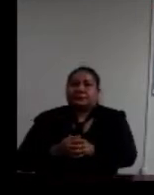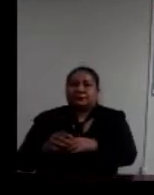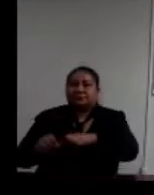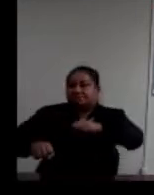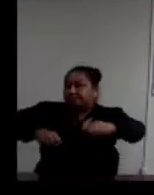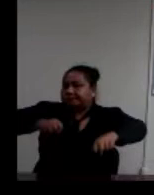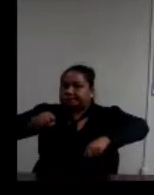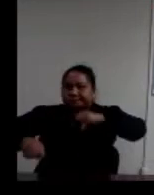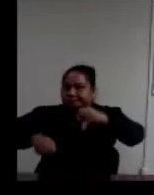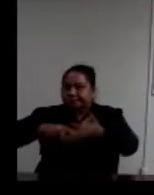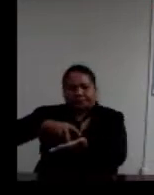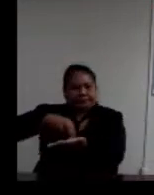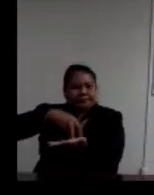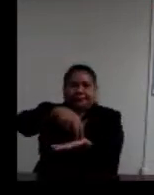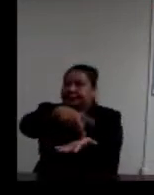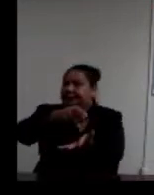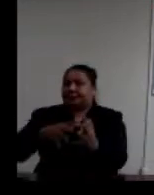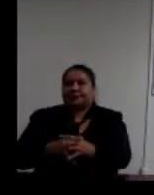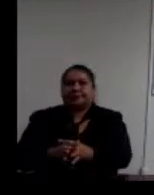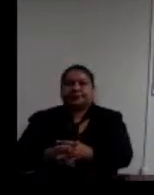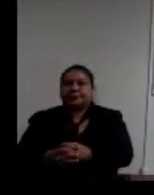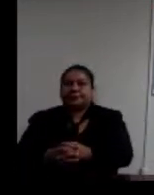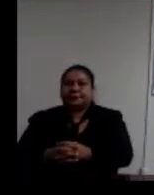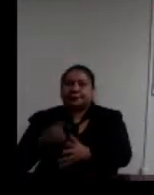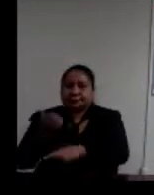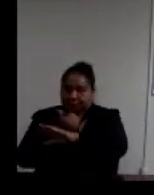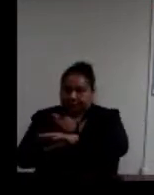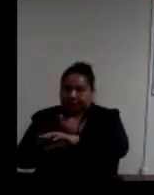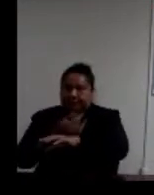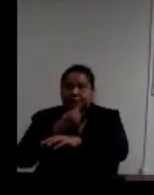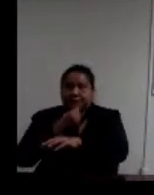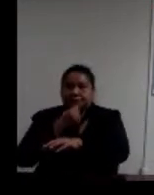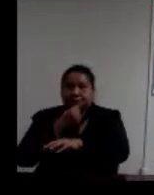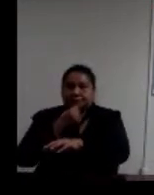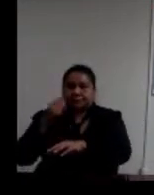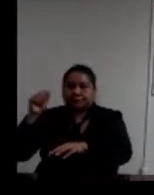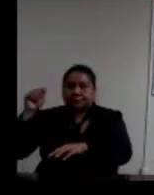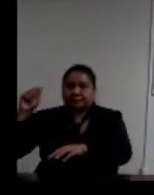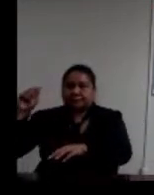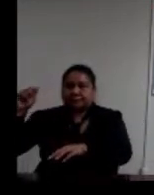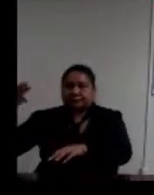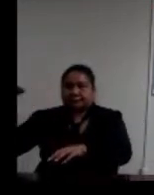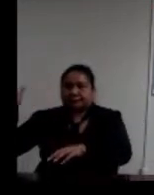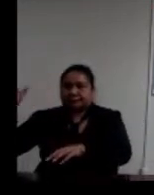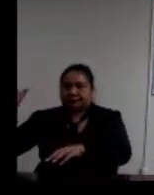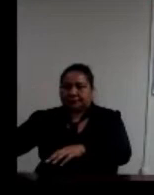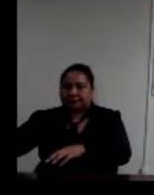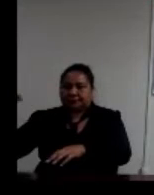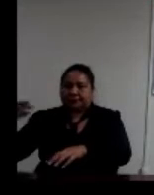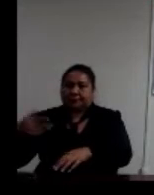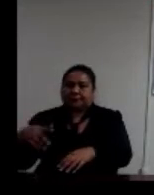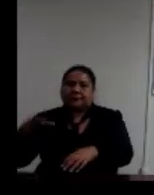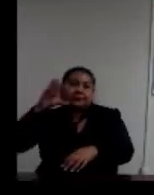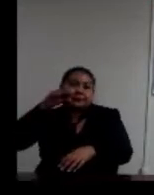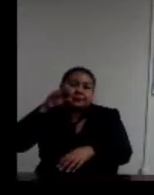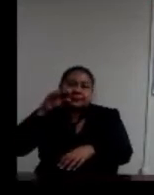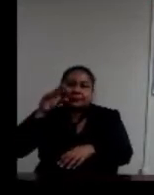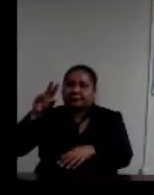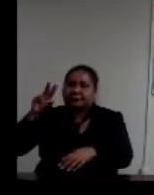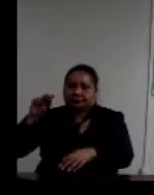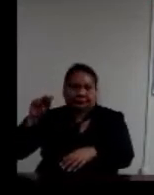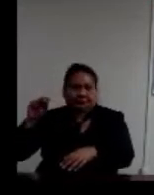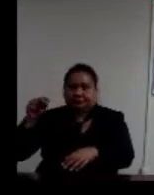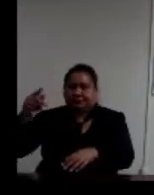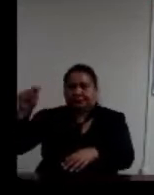bicicleta. ¿Sí? Les recuerdo, la amarilla son los niños que tienen TDA, la naranja son los niños sin TDA.